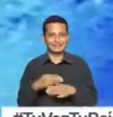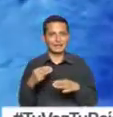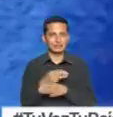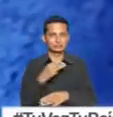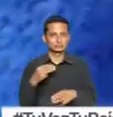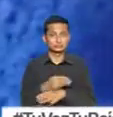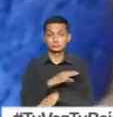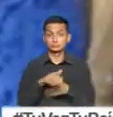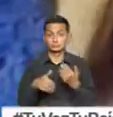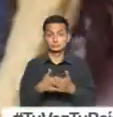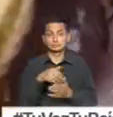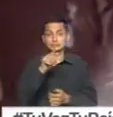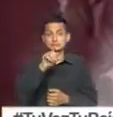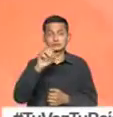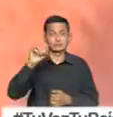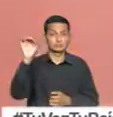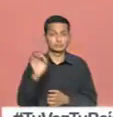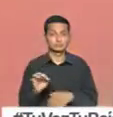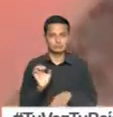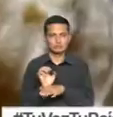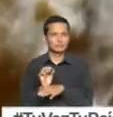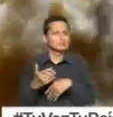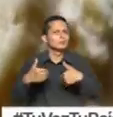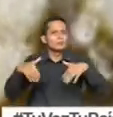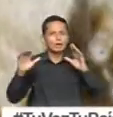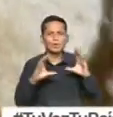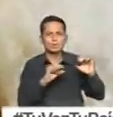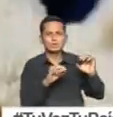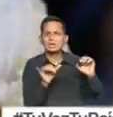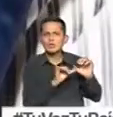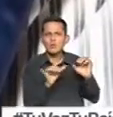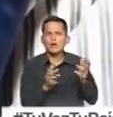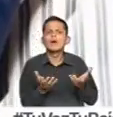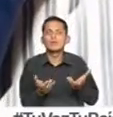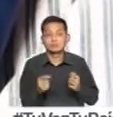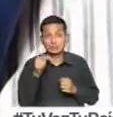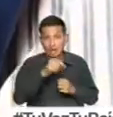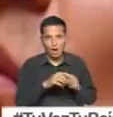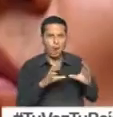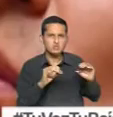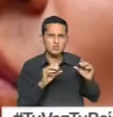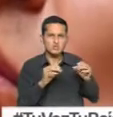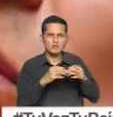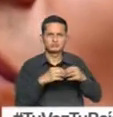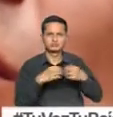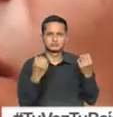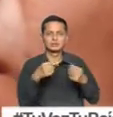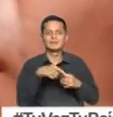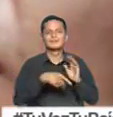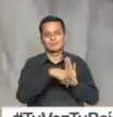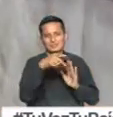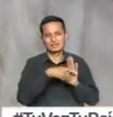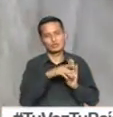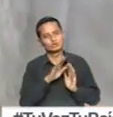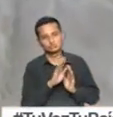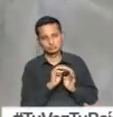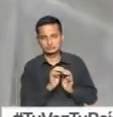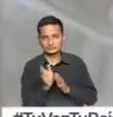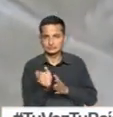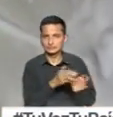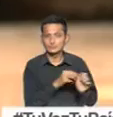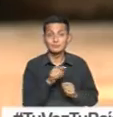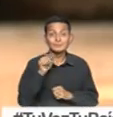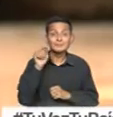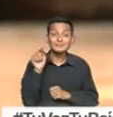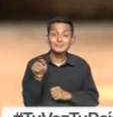Ecuador. Vamos a compararla con una espuma convencional. Viene hecha de un material que es derivado del petróleo. Retiramos ese